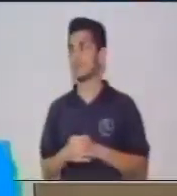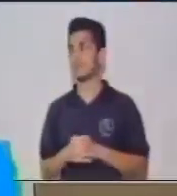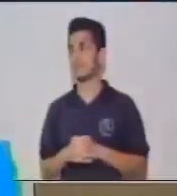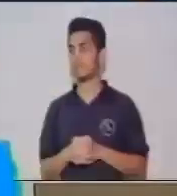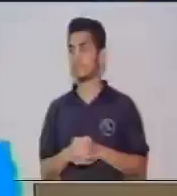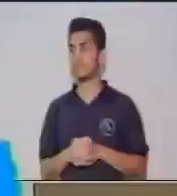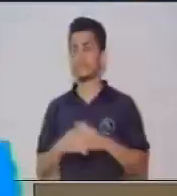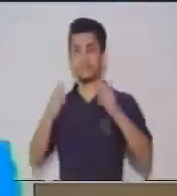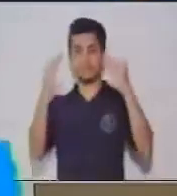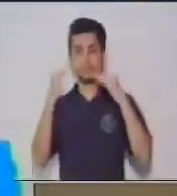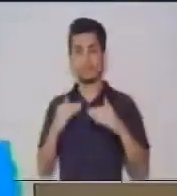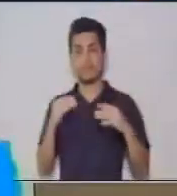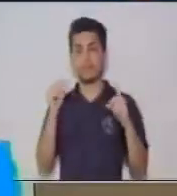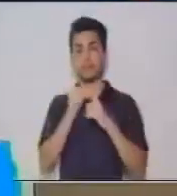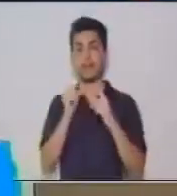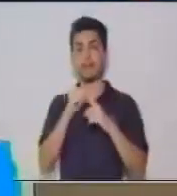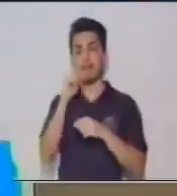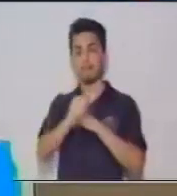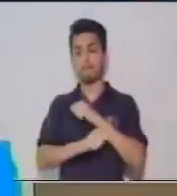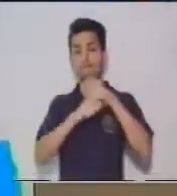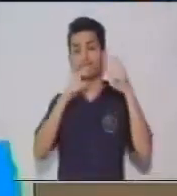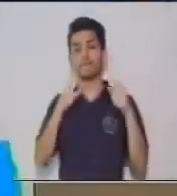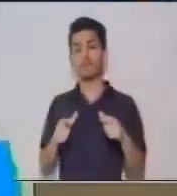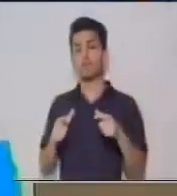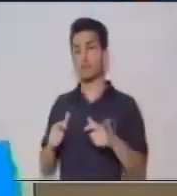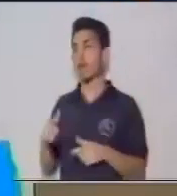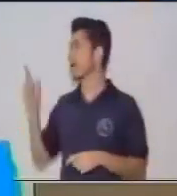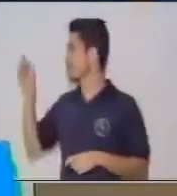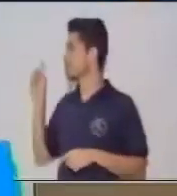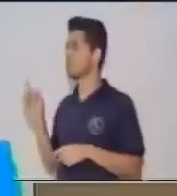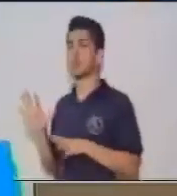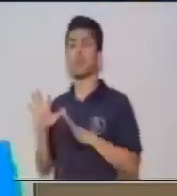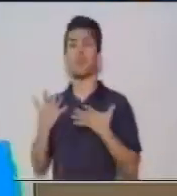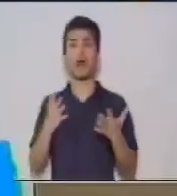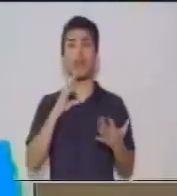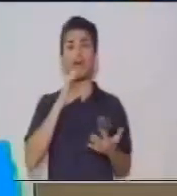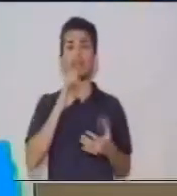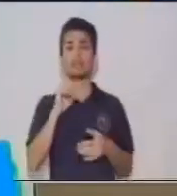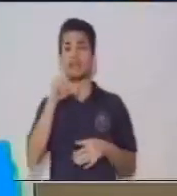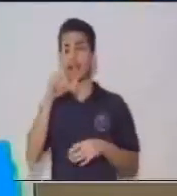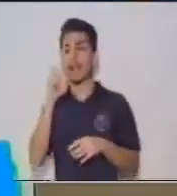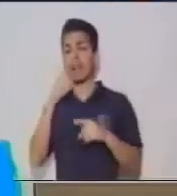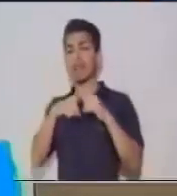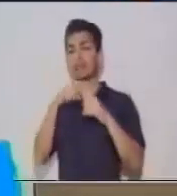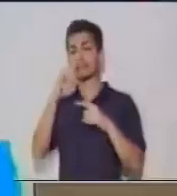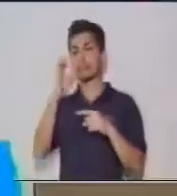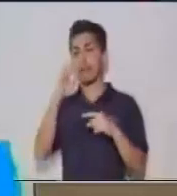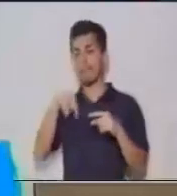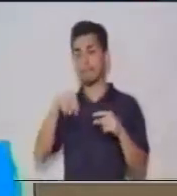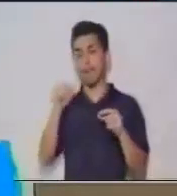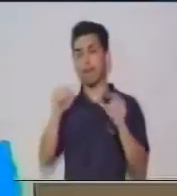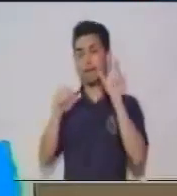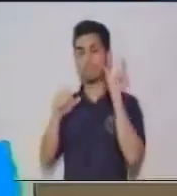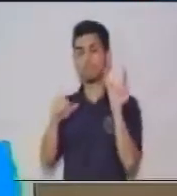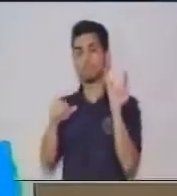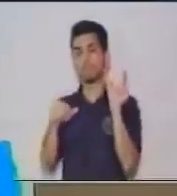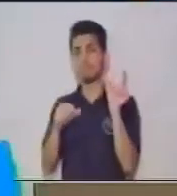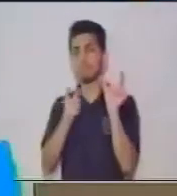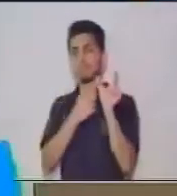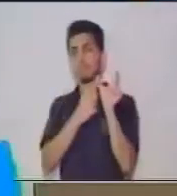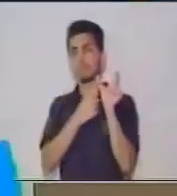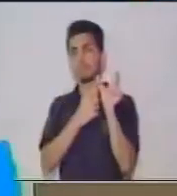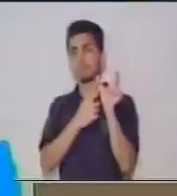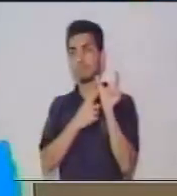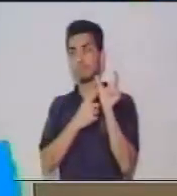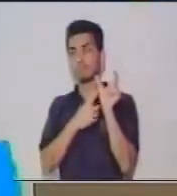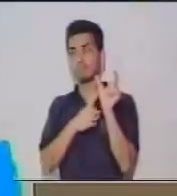Con la siguiente palabra, fruta, ¿cuál puede ser el lexema? Recuérdense que el lexema es la raíz, la